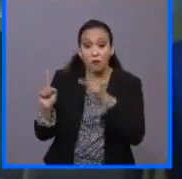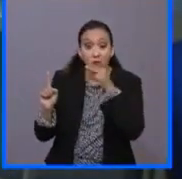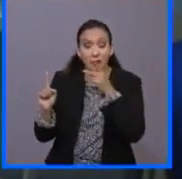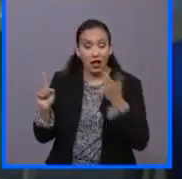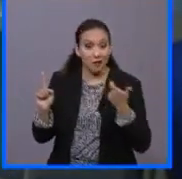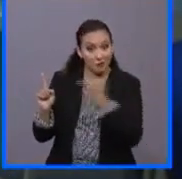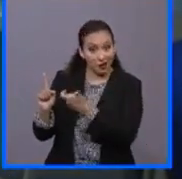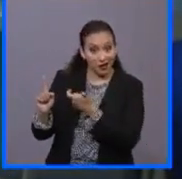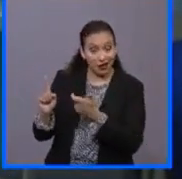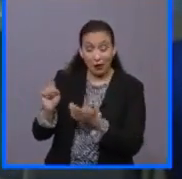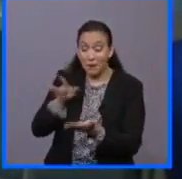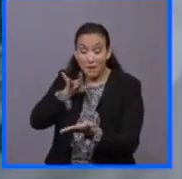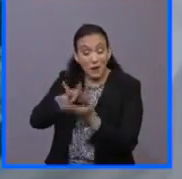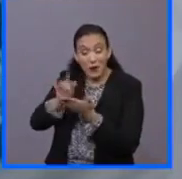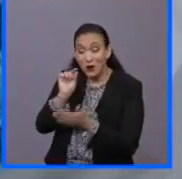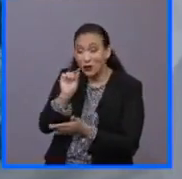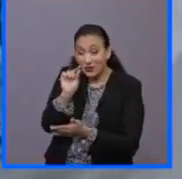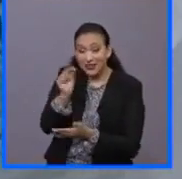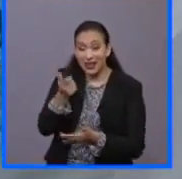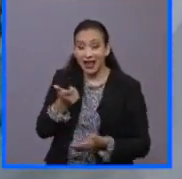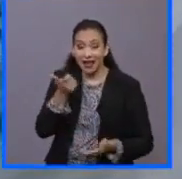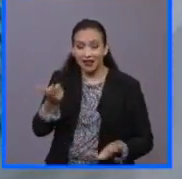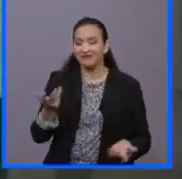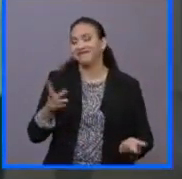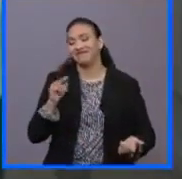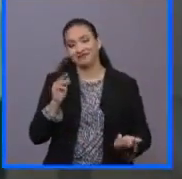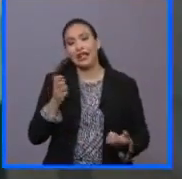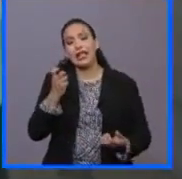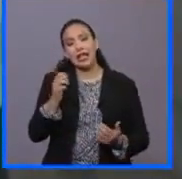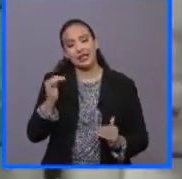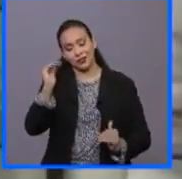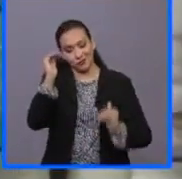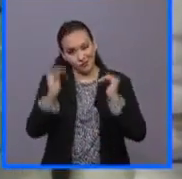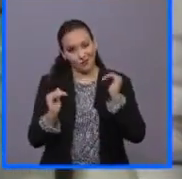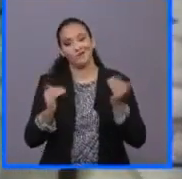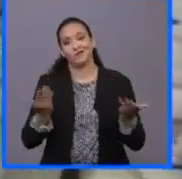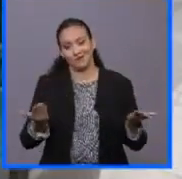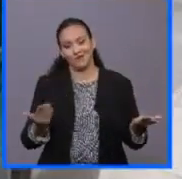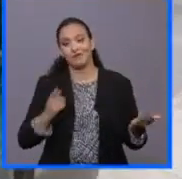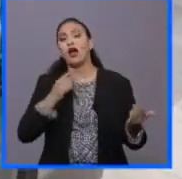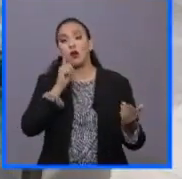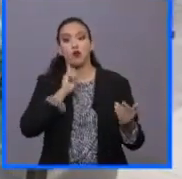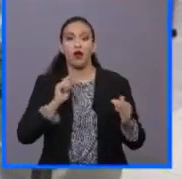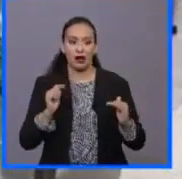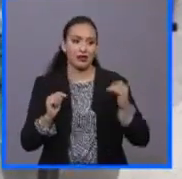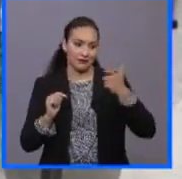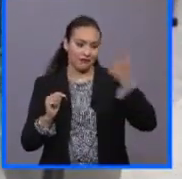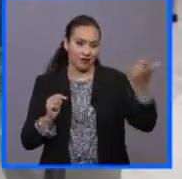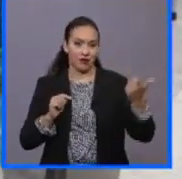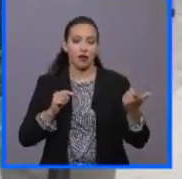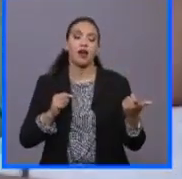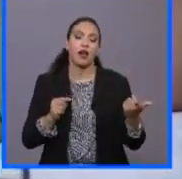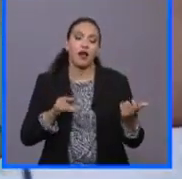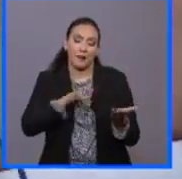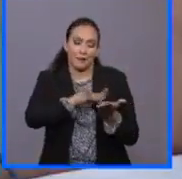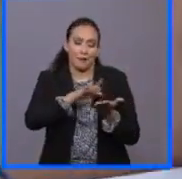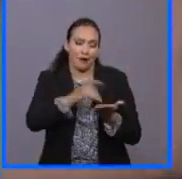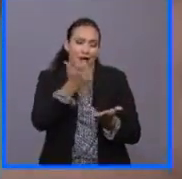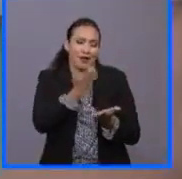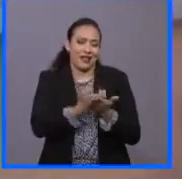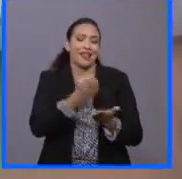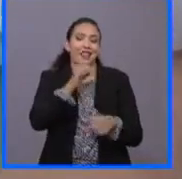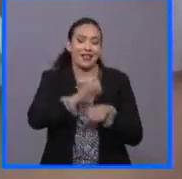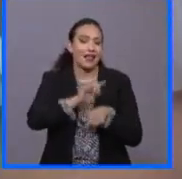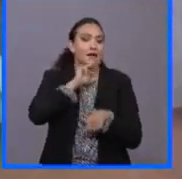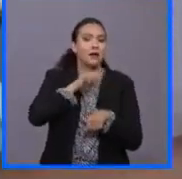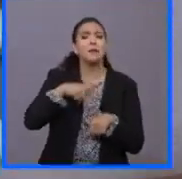padre, situación que implica un trato desigual entre hombres y mujeres, pues las aludidas reglas generan un derecho a favor